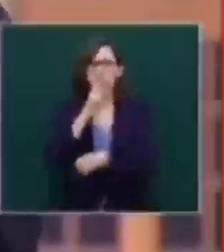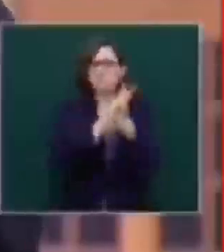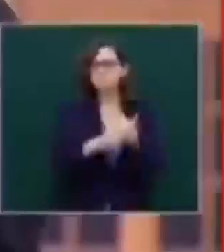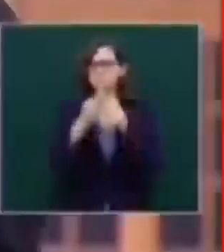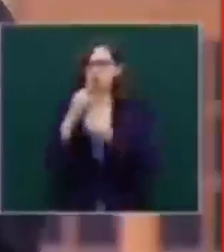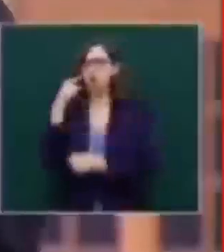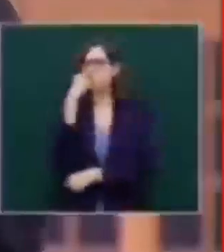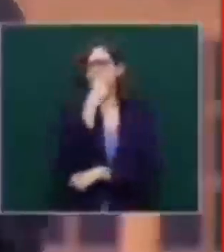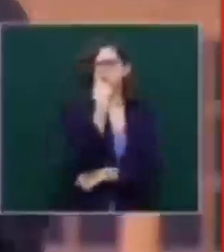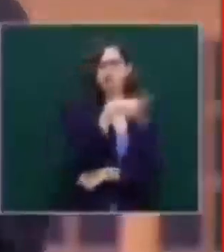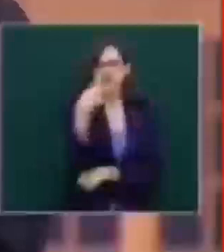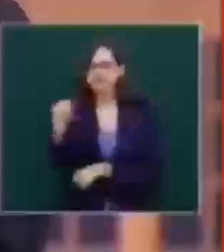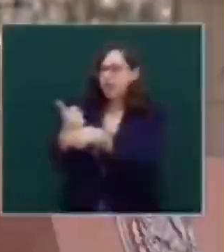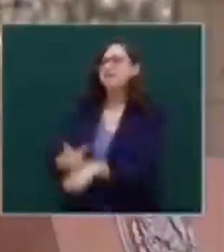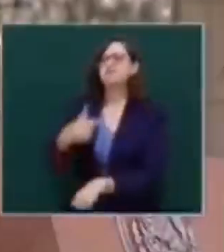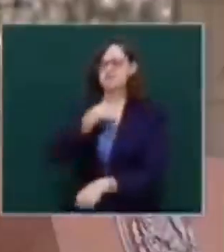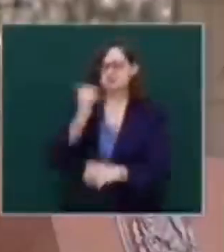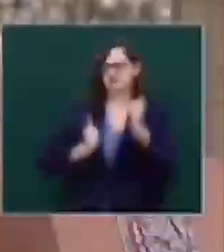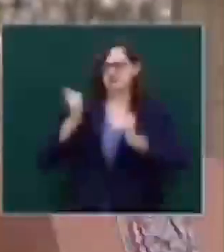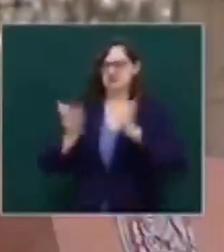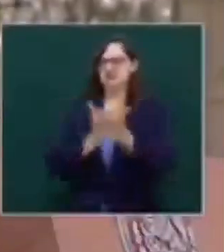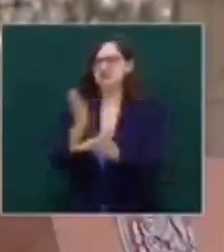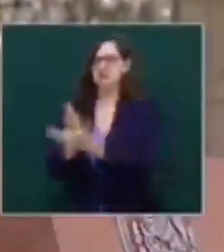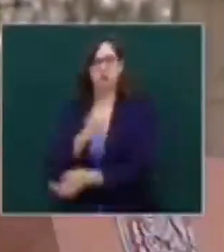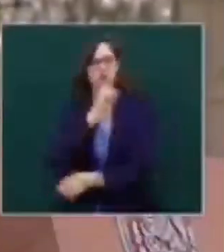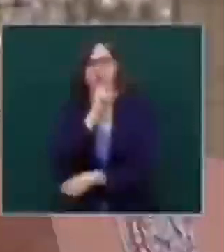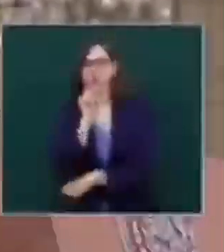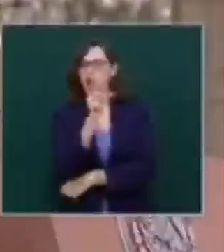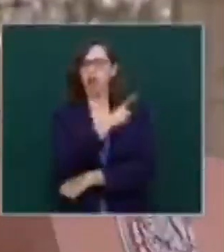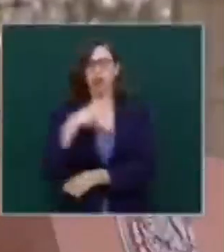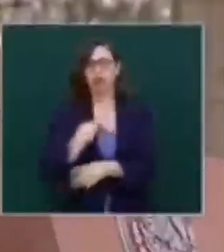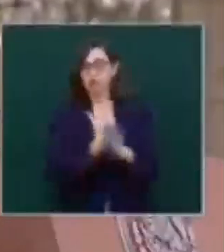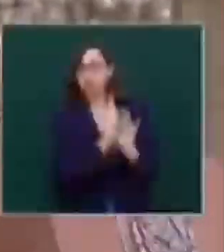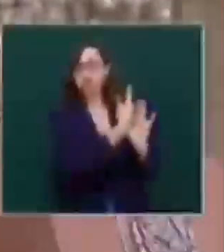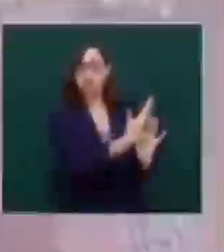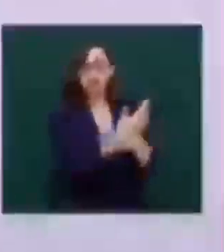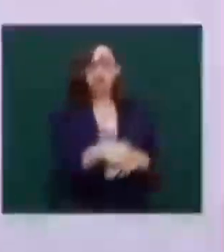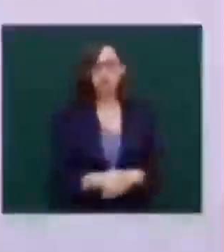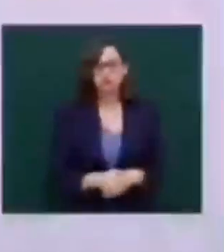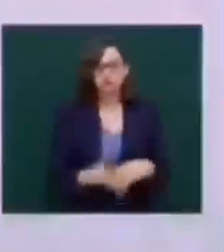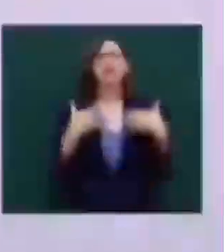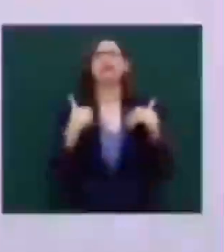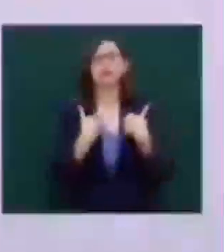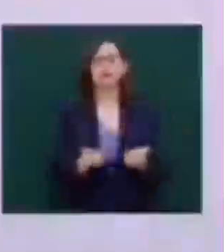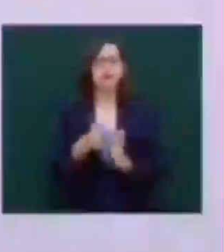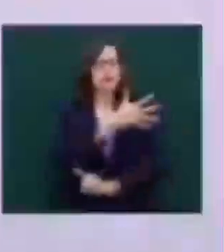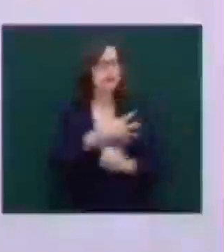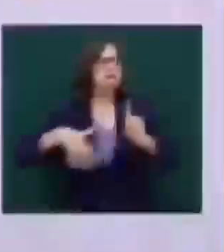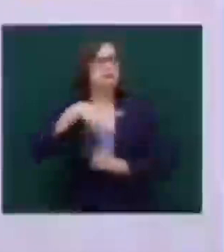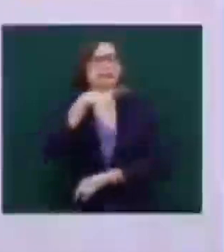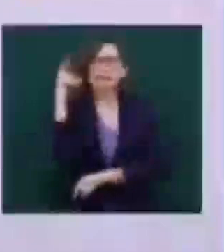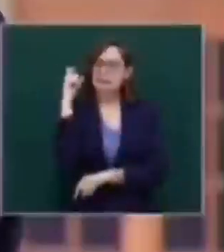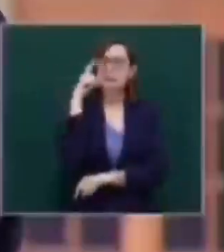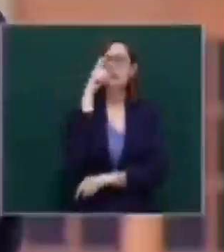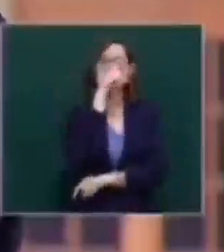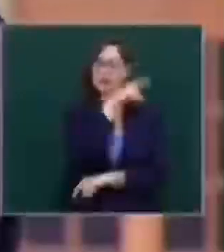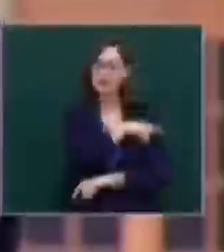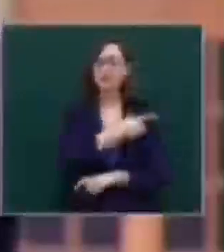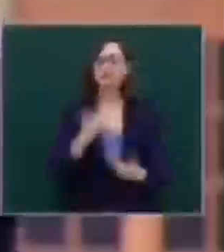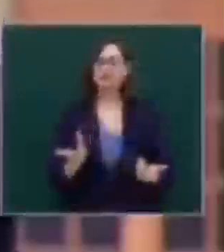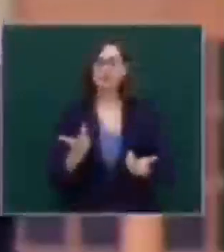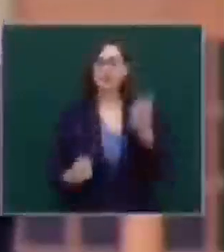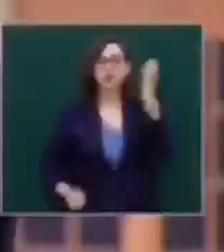solución pacífica de las controversias. Estoy consciente que se trata de un asunto complejo que requiere de una nueva visión política